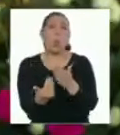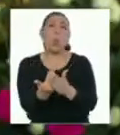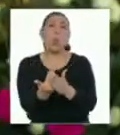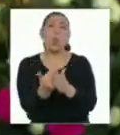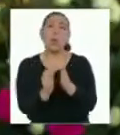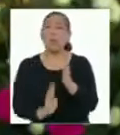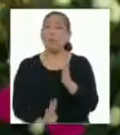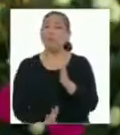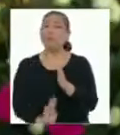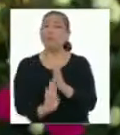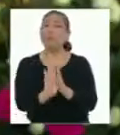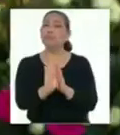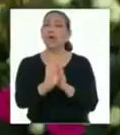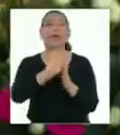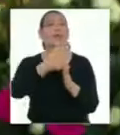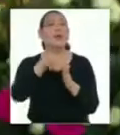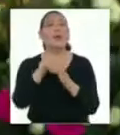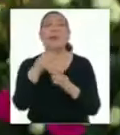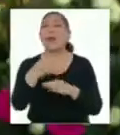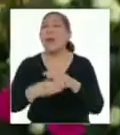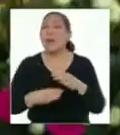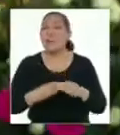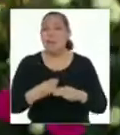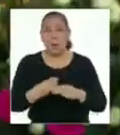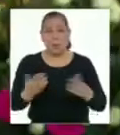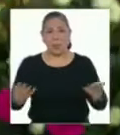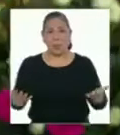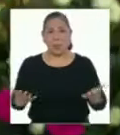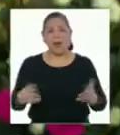está surgiendo ya en el mundo y que está